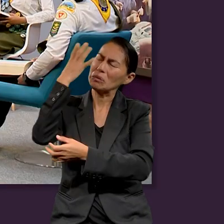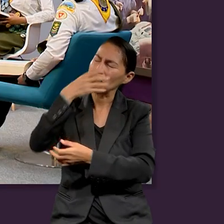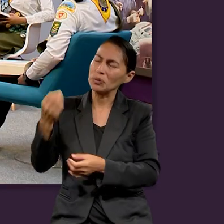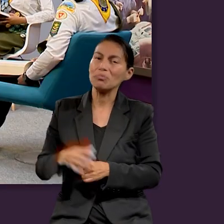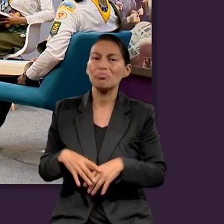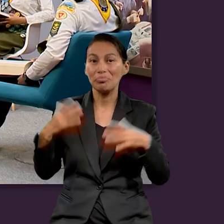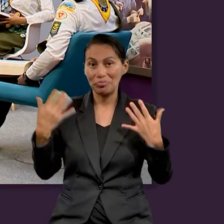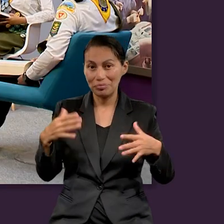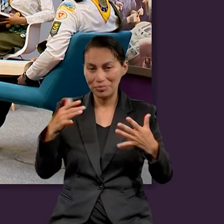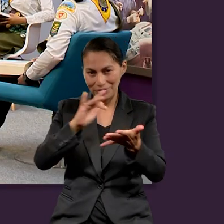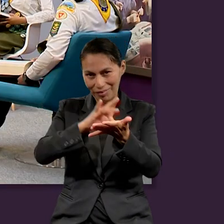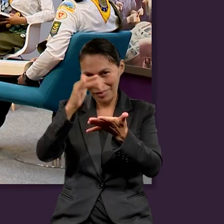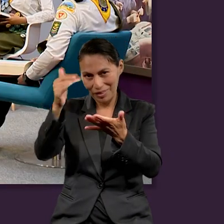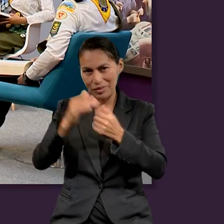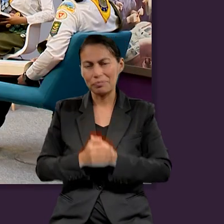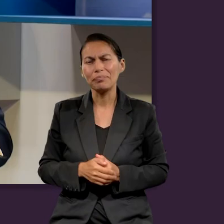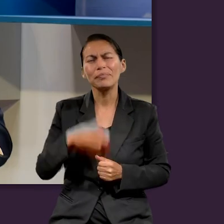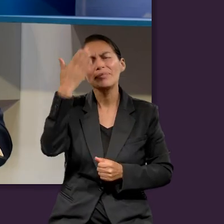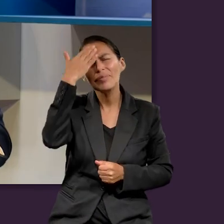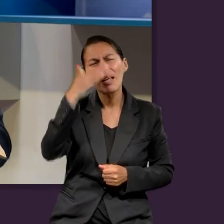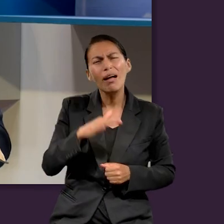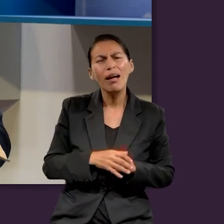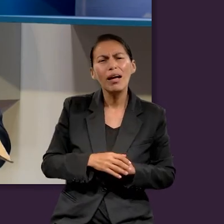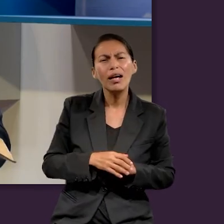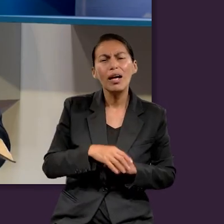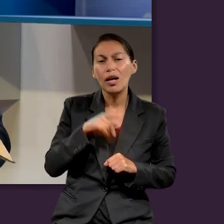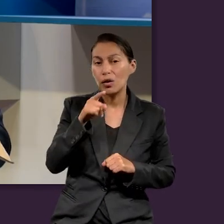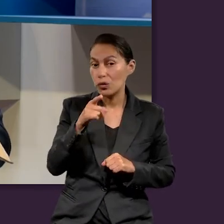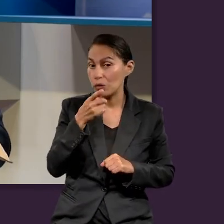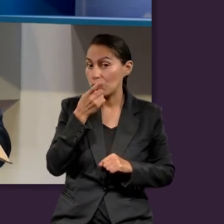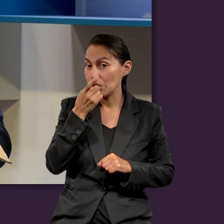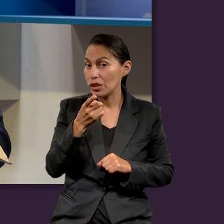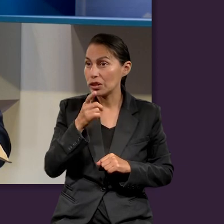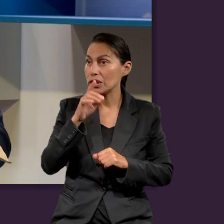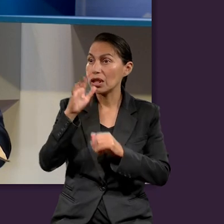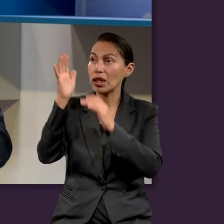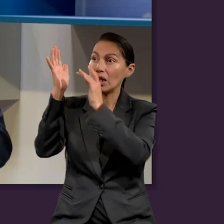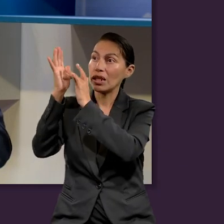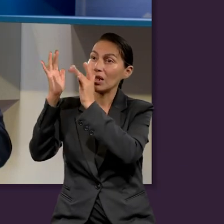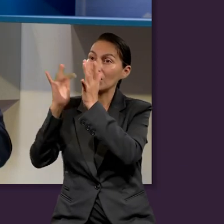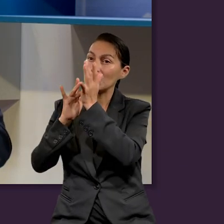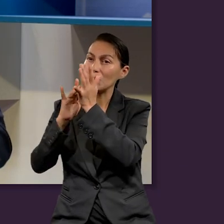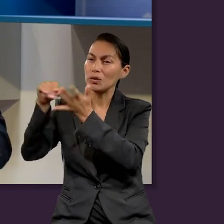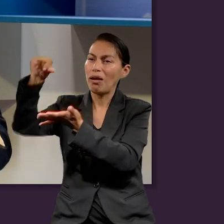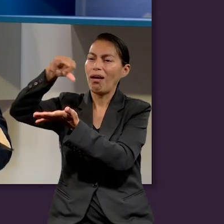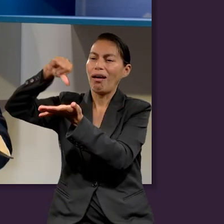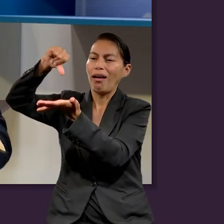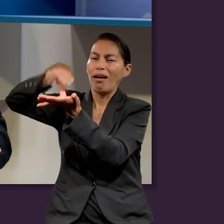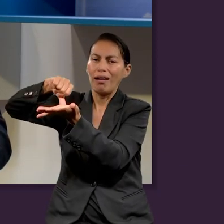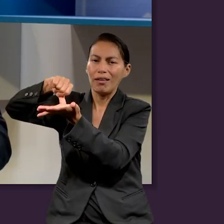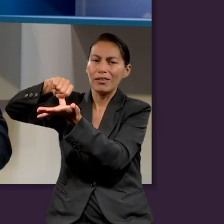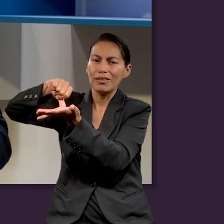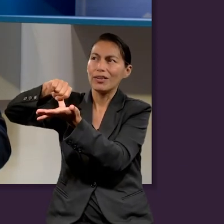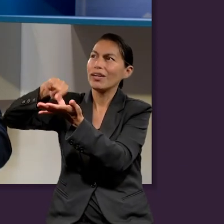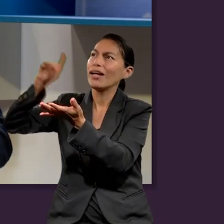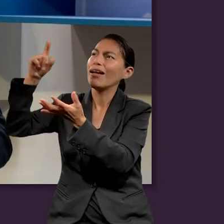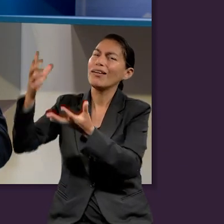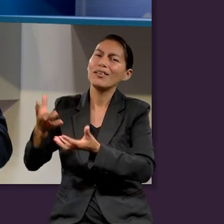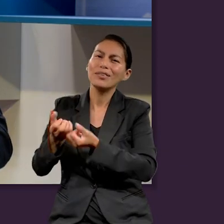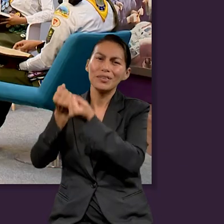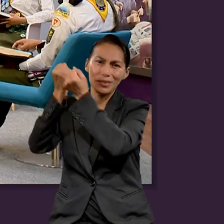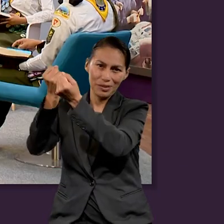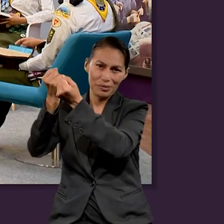Wow qué impresionante y saben algo que me gusta de esto es que pusiste a Jesús en el medio de todo